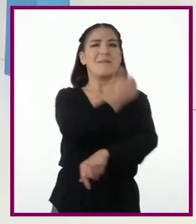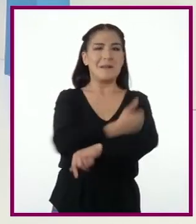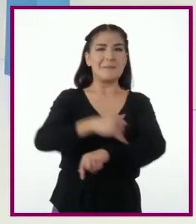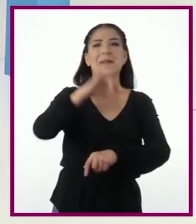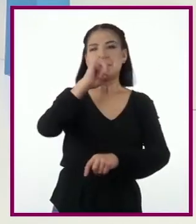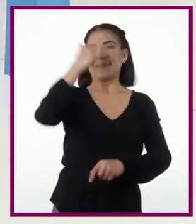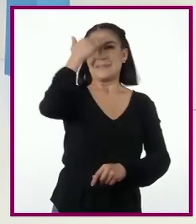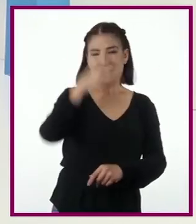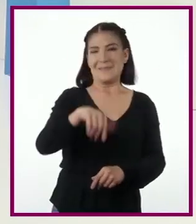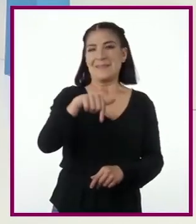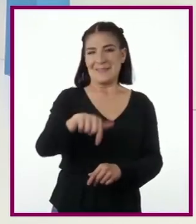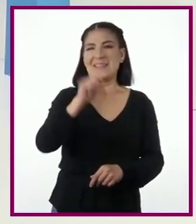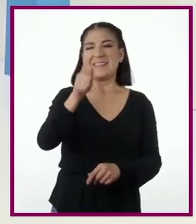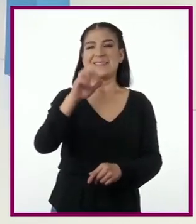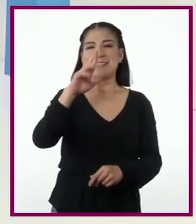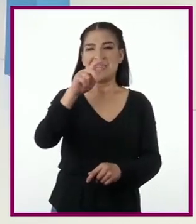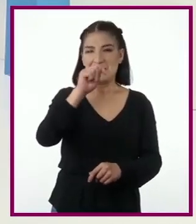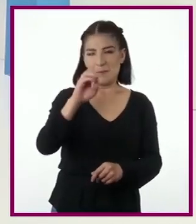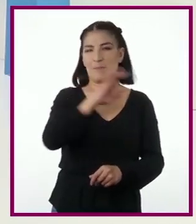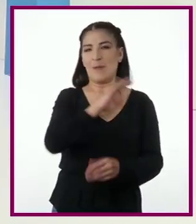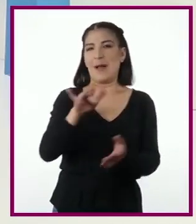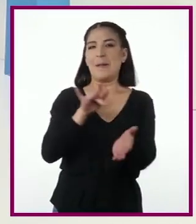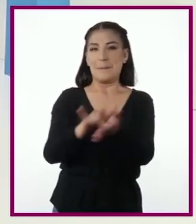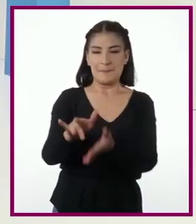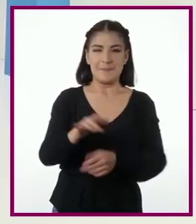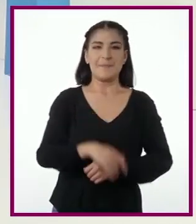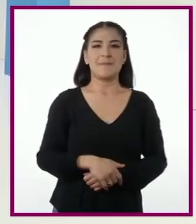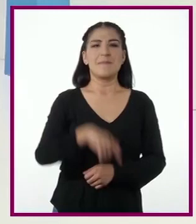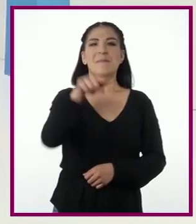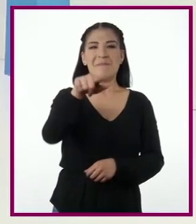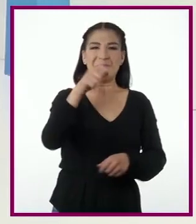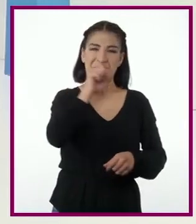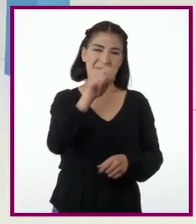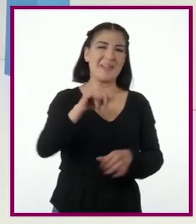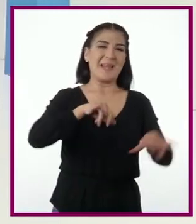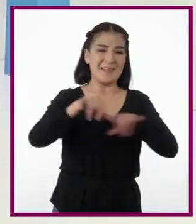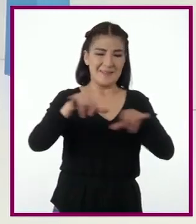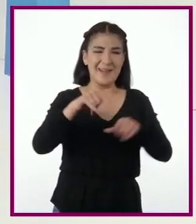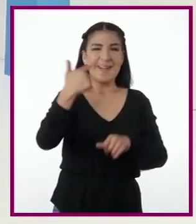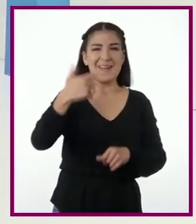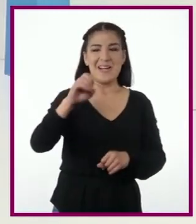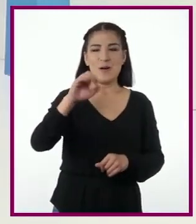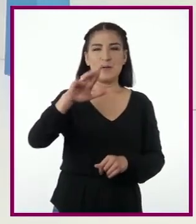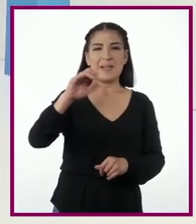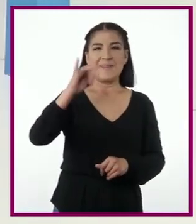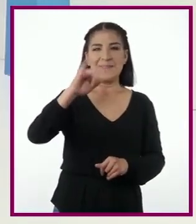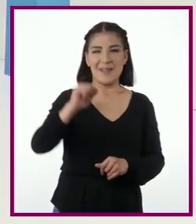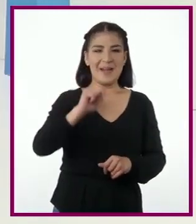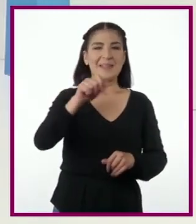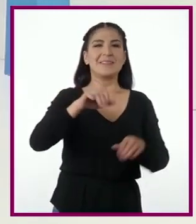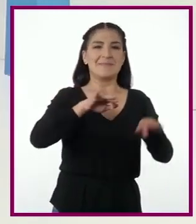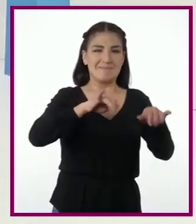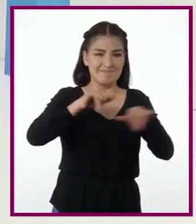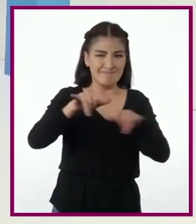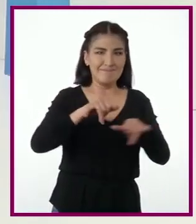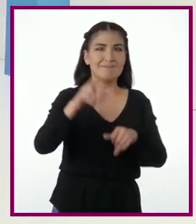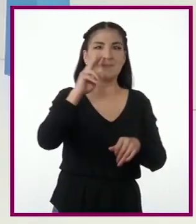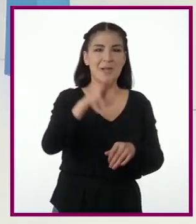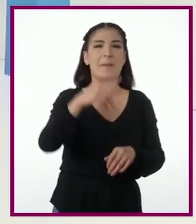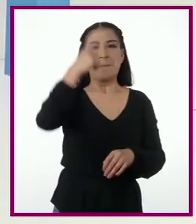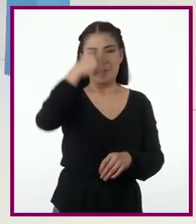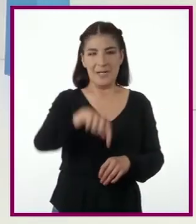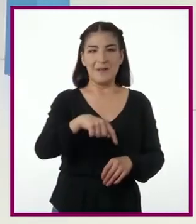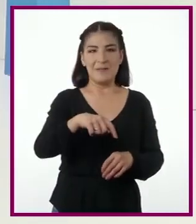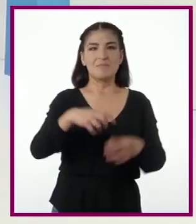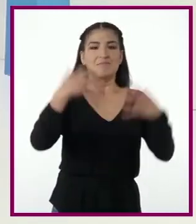en el reto actual. Por tus sesiones de geografía, recordarás que la actividad económica que se dedica